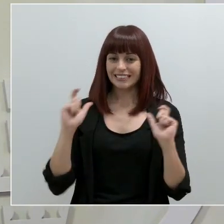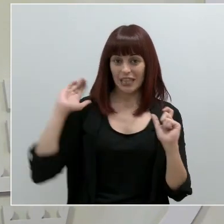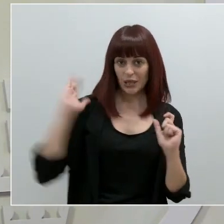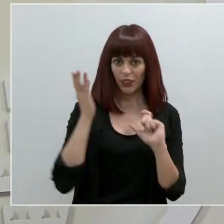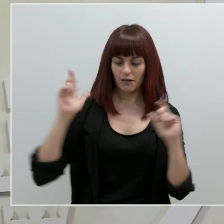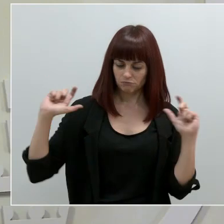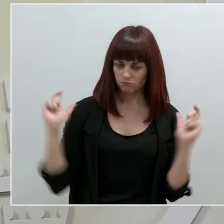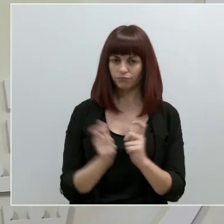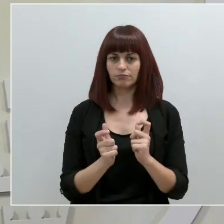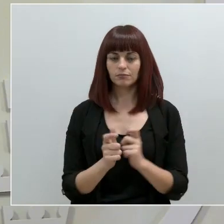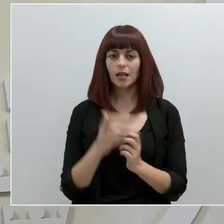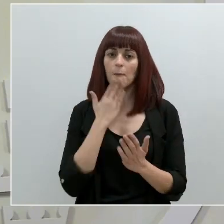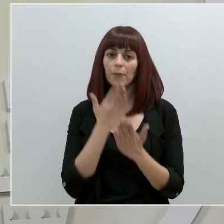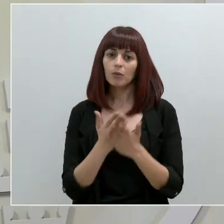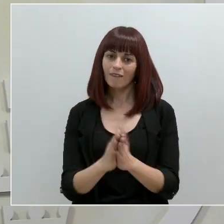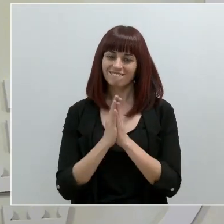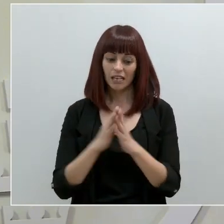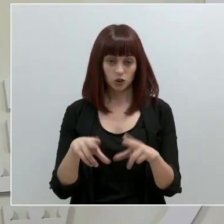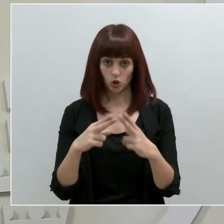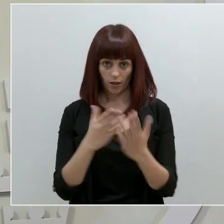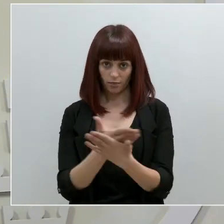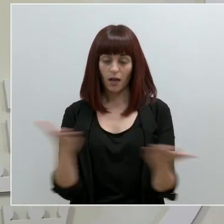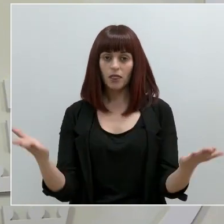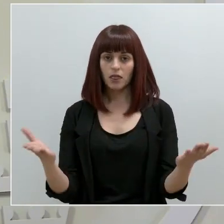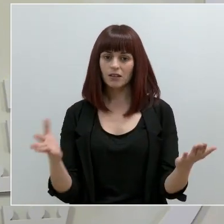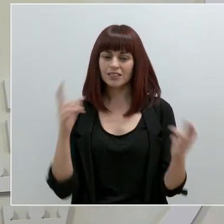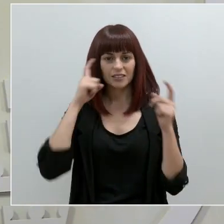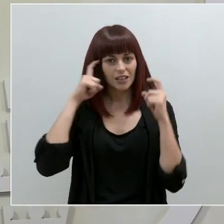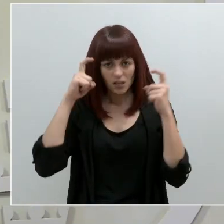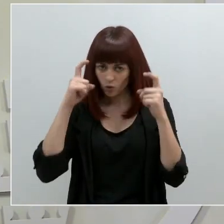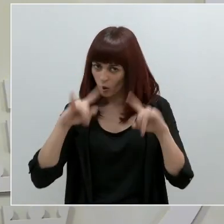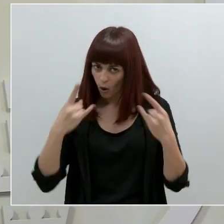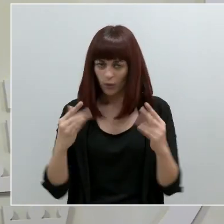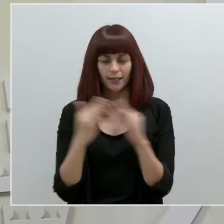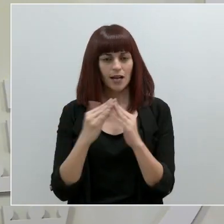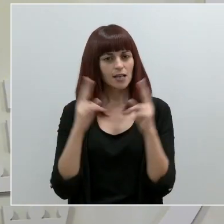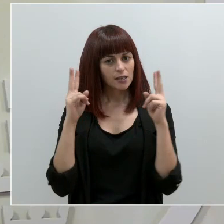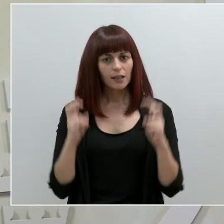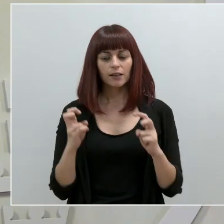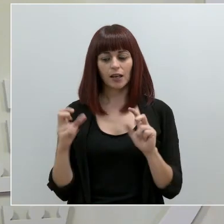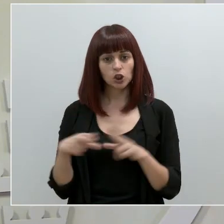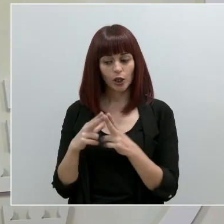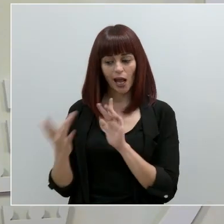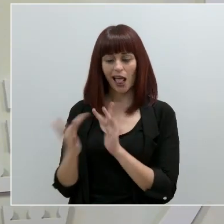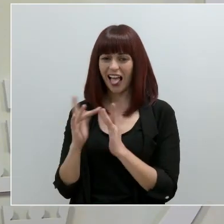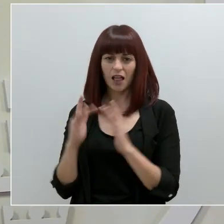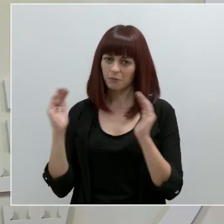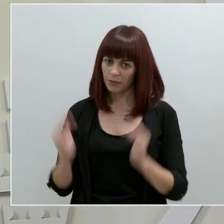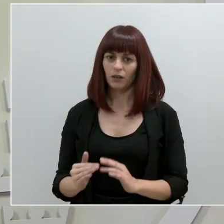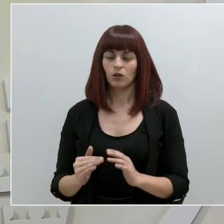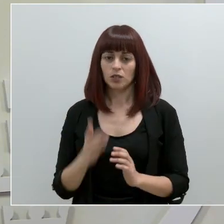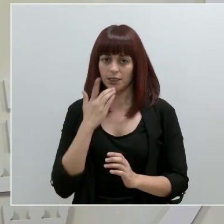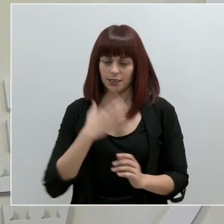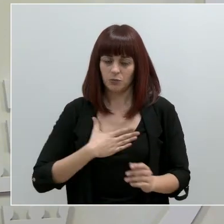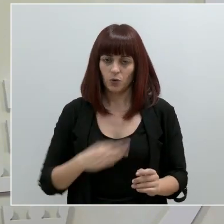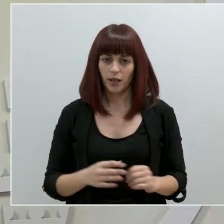incidencia y pedimos una vez más a la sociedad que redoble el esfuerzo y se quede en casa, reduzca la interacción social en la medida de